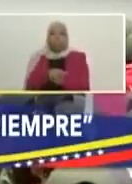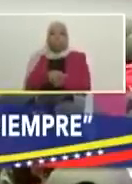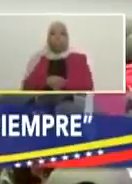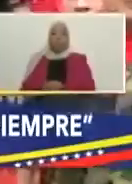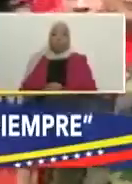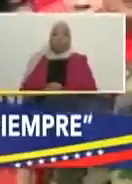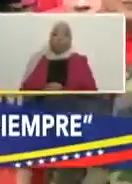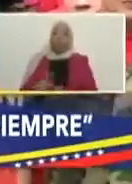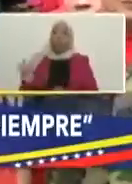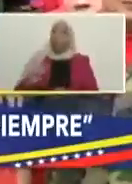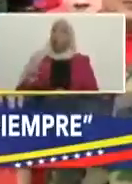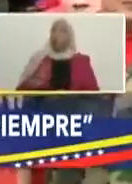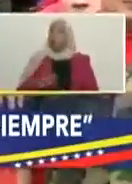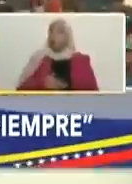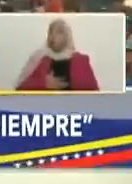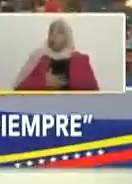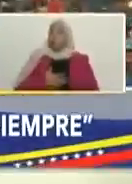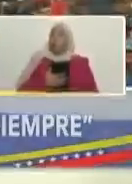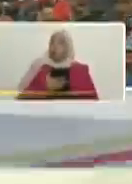Y no fue así.